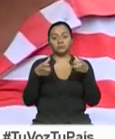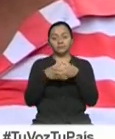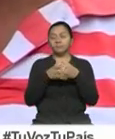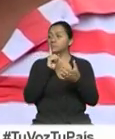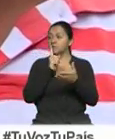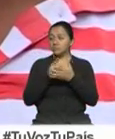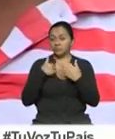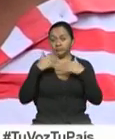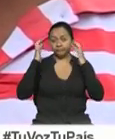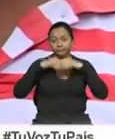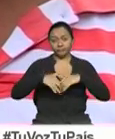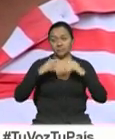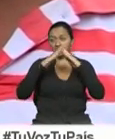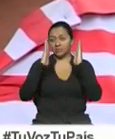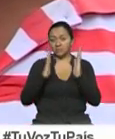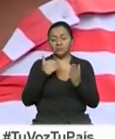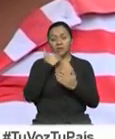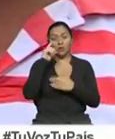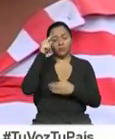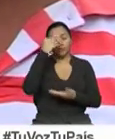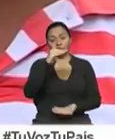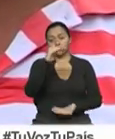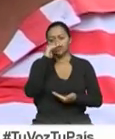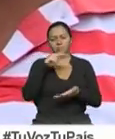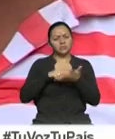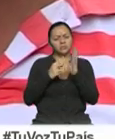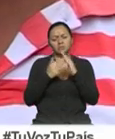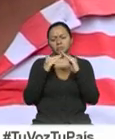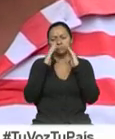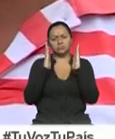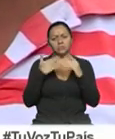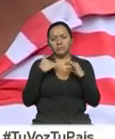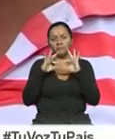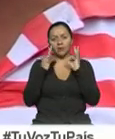todo, que los ayuden con un techo especialmente para mis hijas,